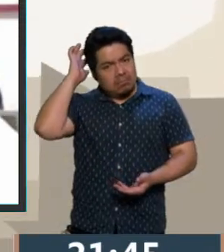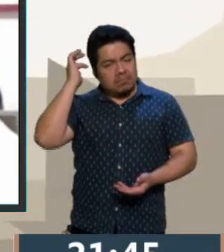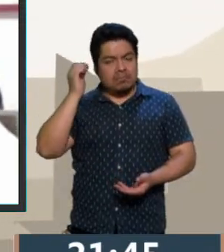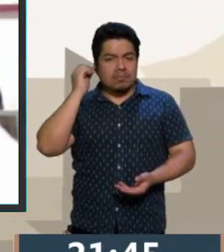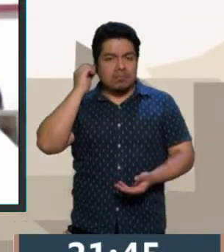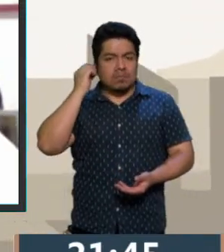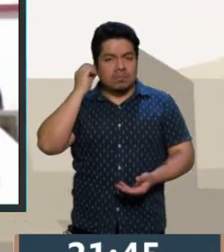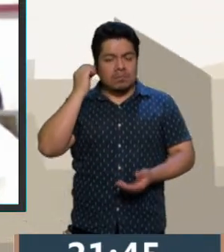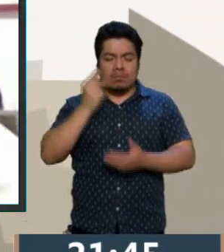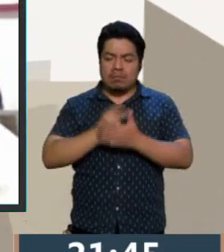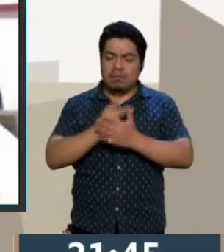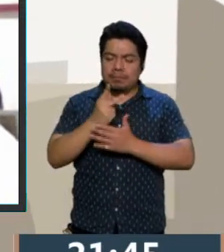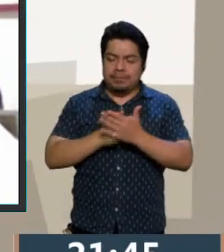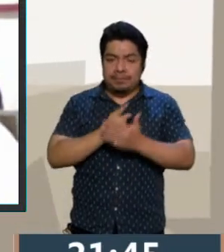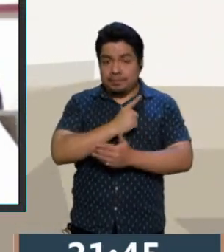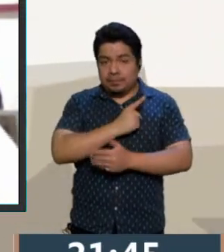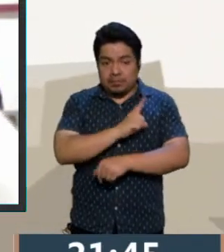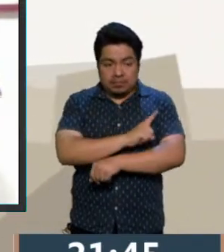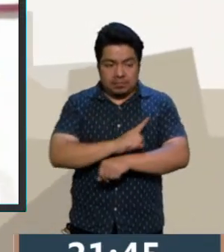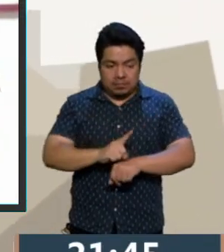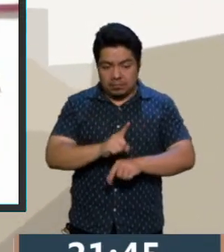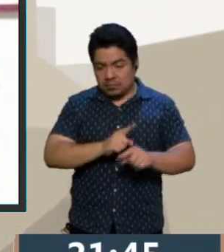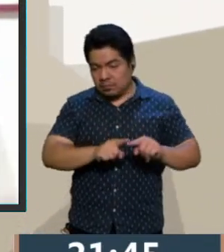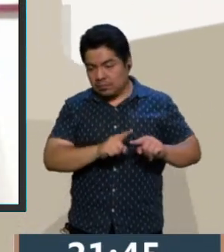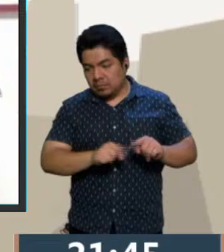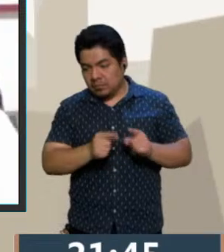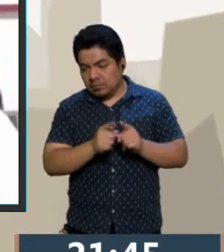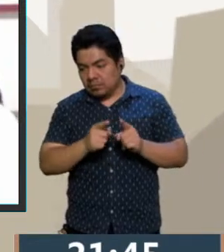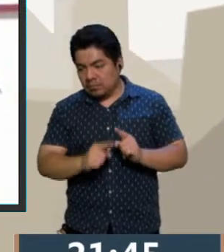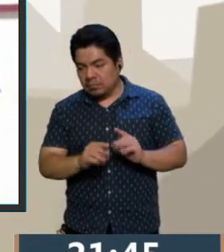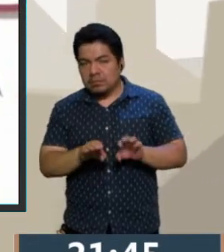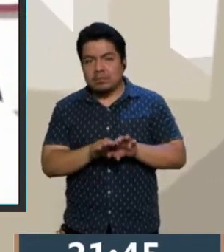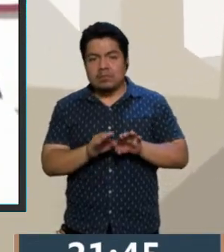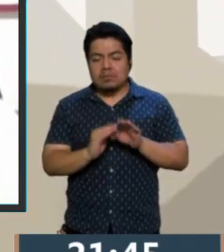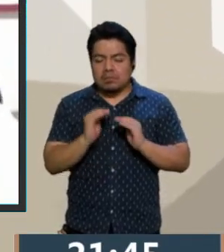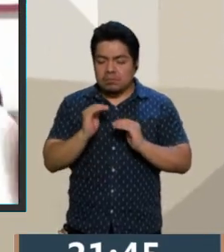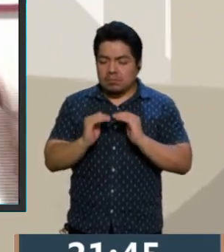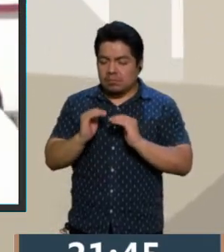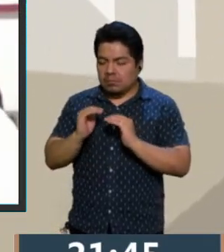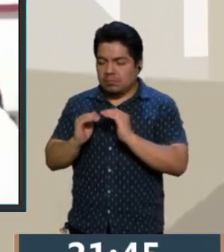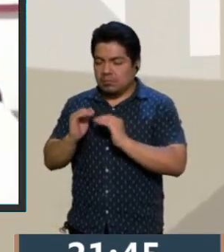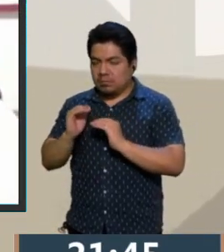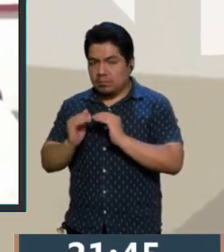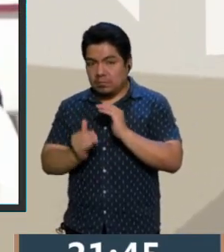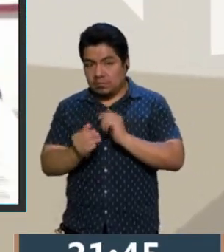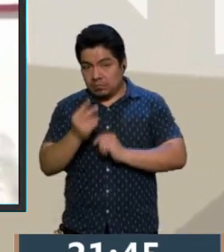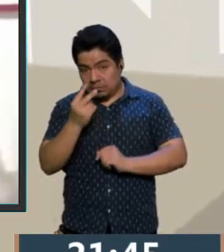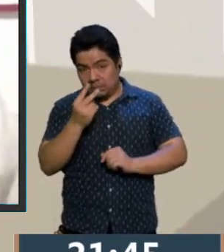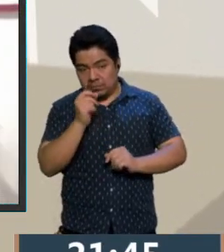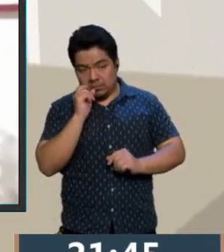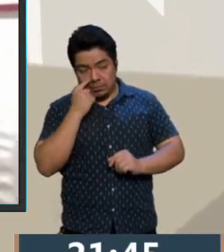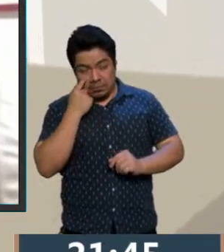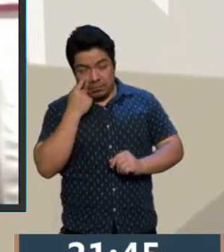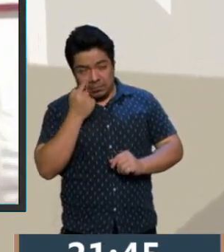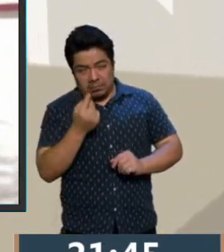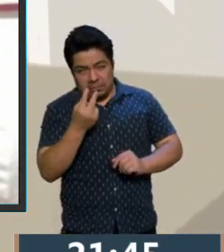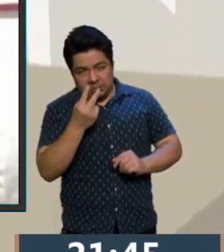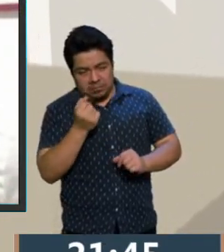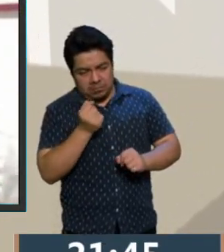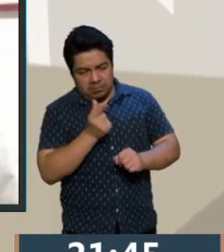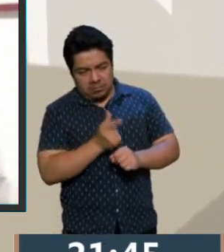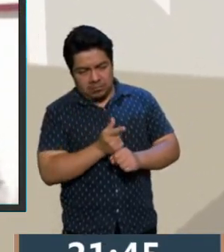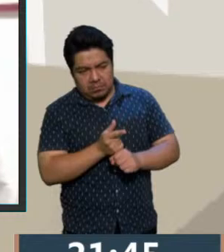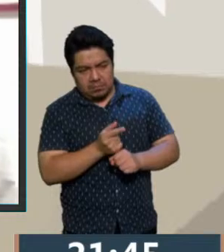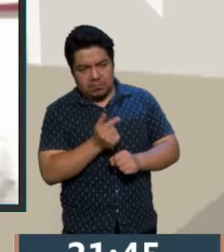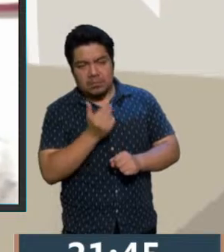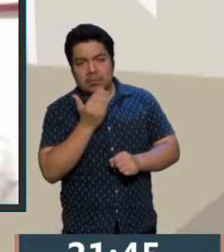indican los programas delegacionales de desarrollo urbano en términos del equilibrio urbano. Por cierto que en 2 casos también se detectó que no se